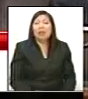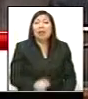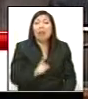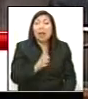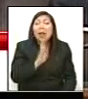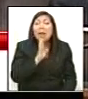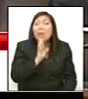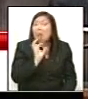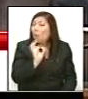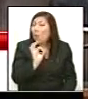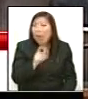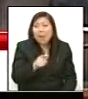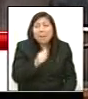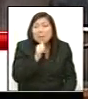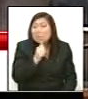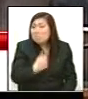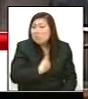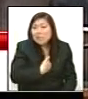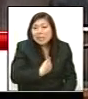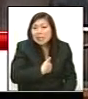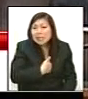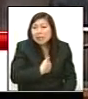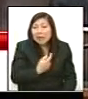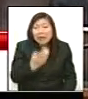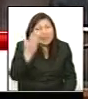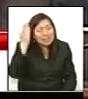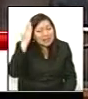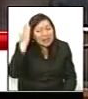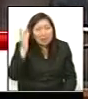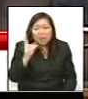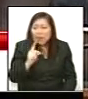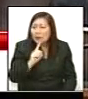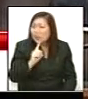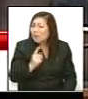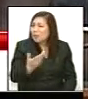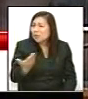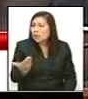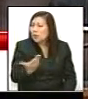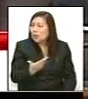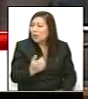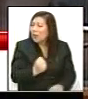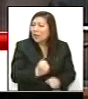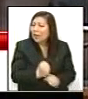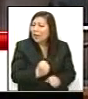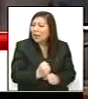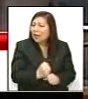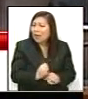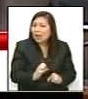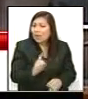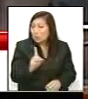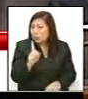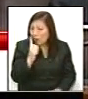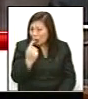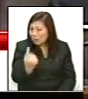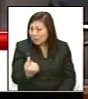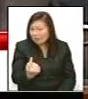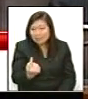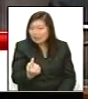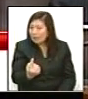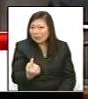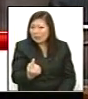mismo lo ha dicho. ¿Por qué? Porque él reconoce que no solamente este trabajo lo ha ejecutado él,